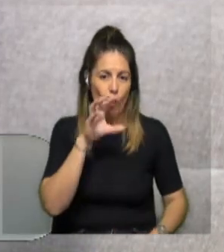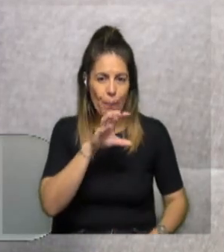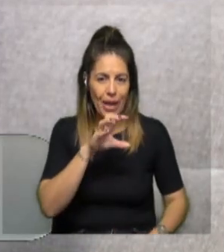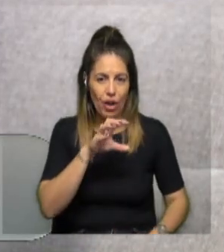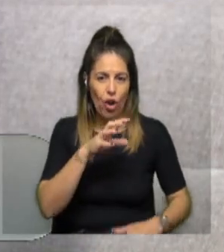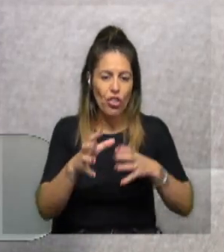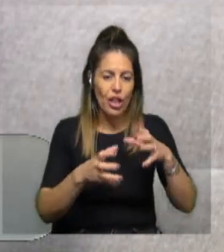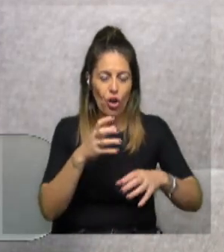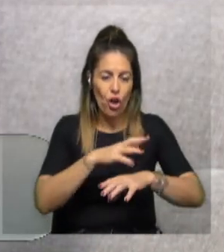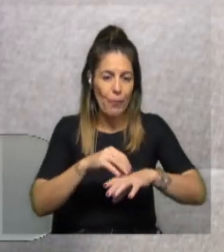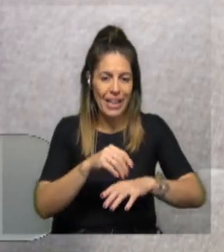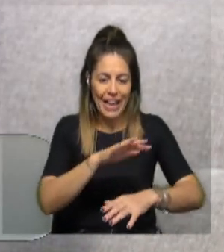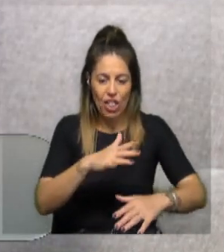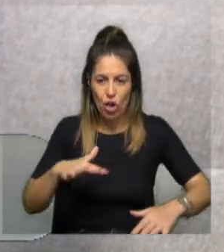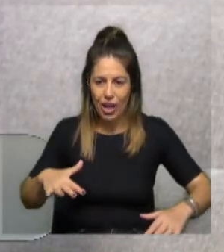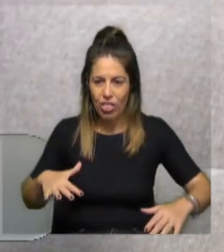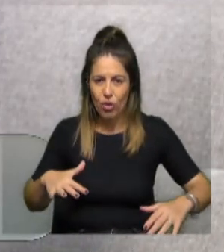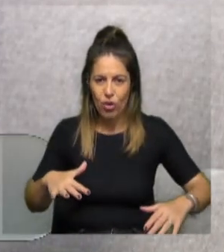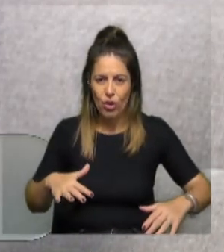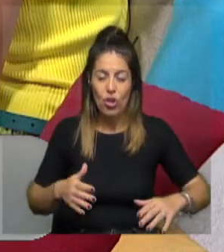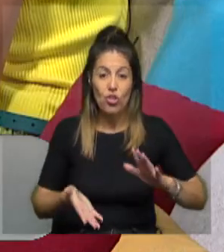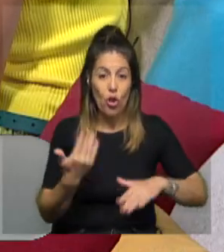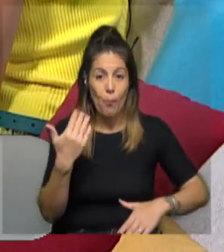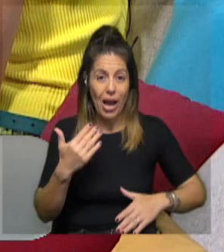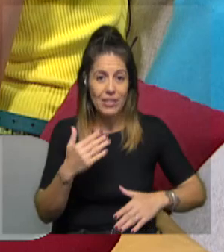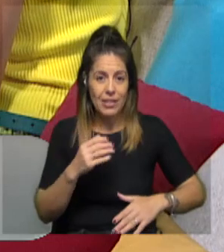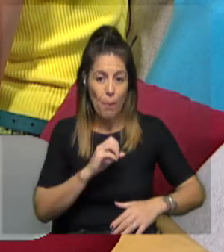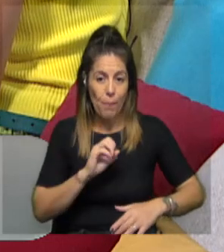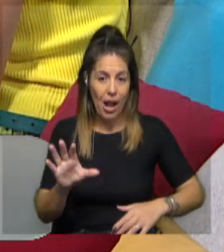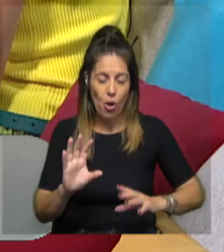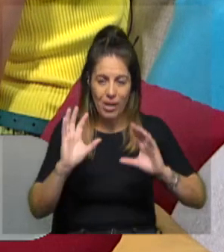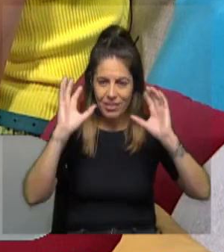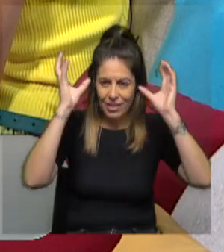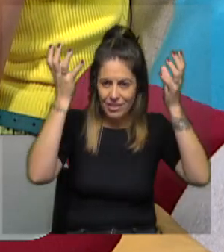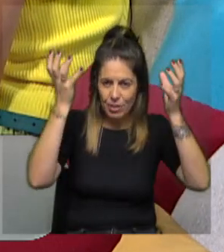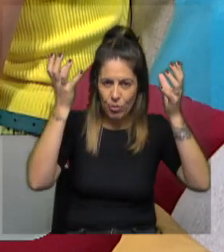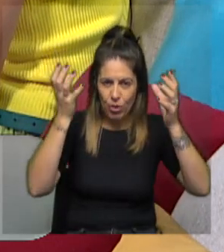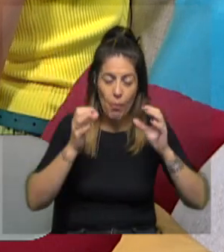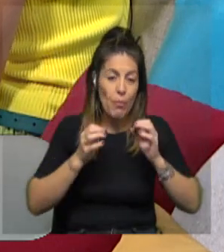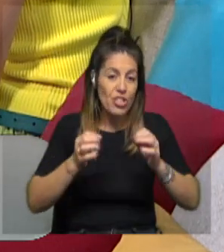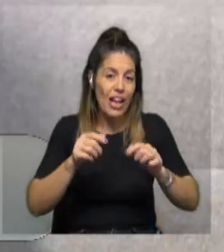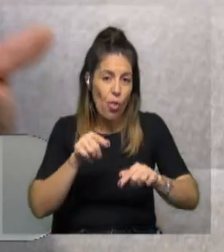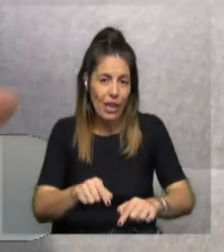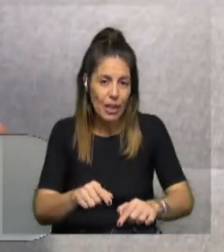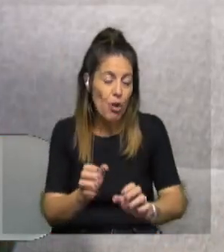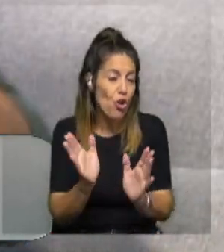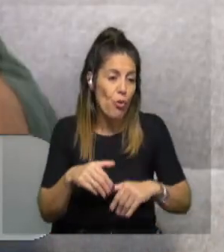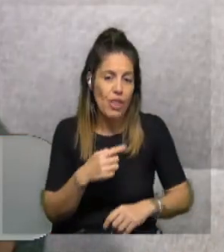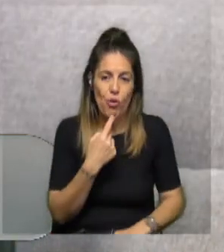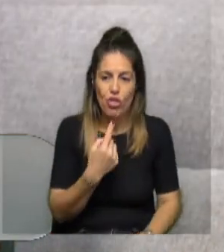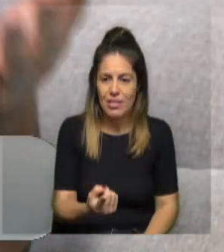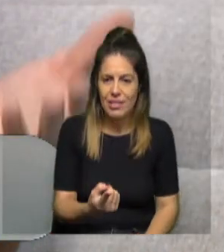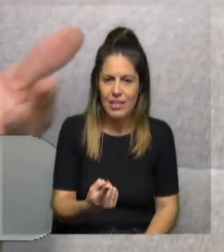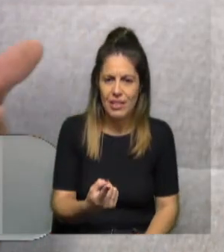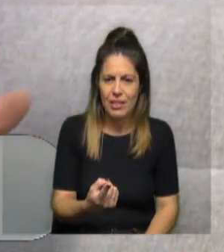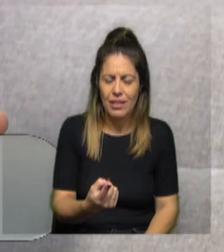pelaje dorado son más agresivos, pero hemos llegado hasta por ahí. Pero no hemos podido decir... Voy